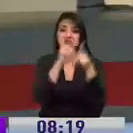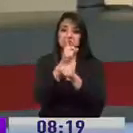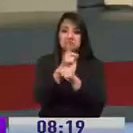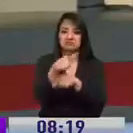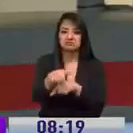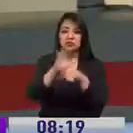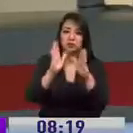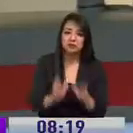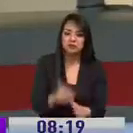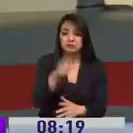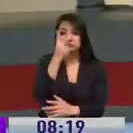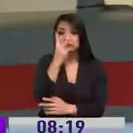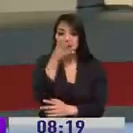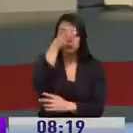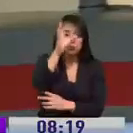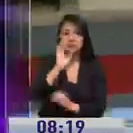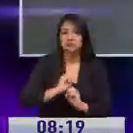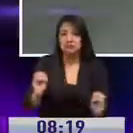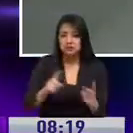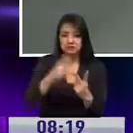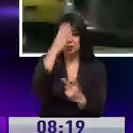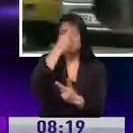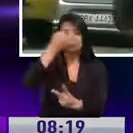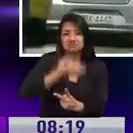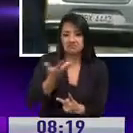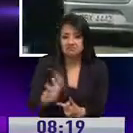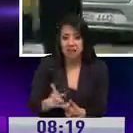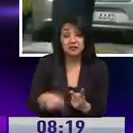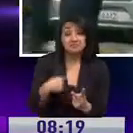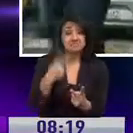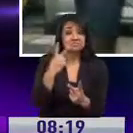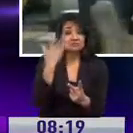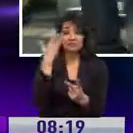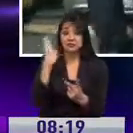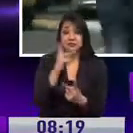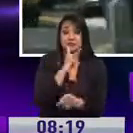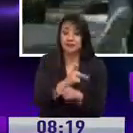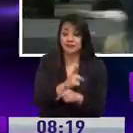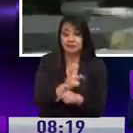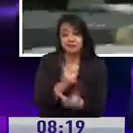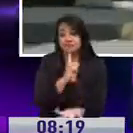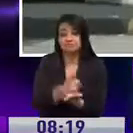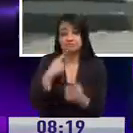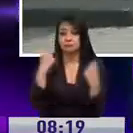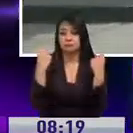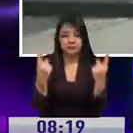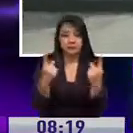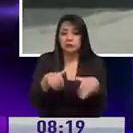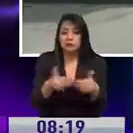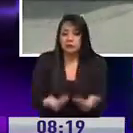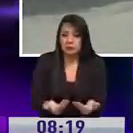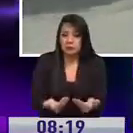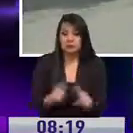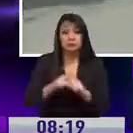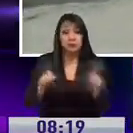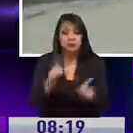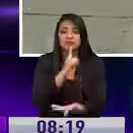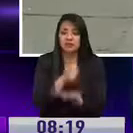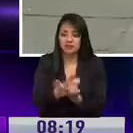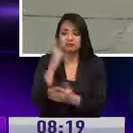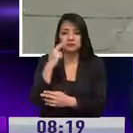sin cultura, si nos miran sin principios. No sé cómo nos miran, yo no entiendo el miramiento de. Lo que